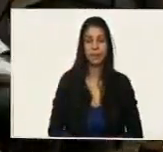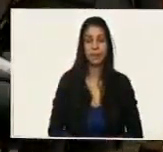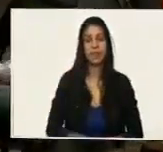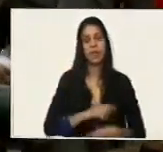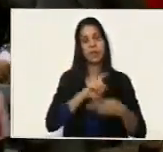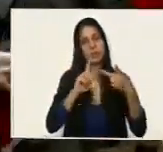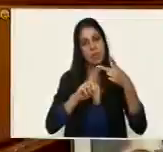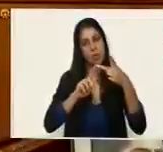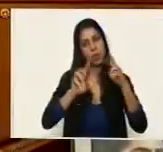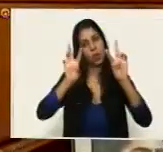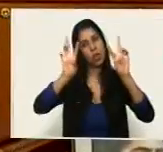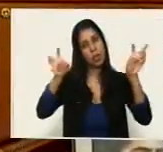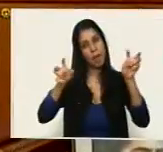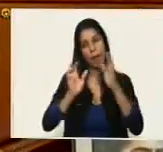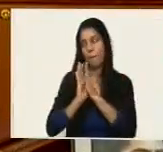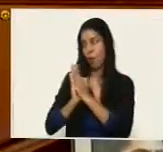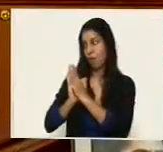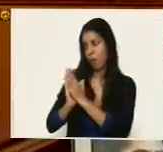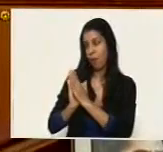Siguiente punto, por favor.